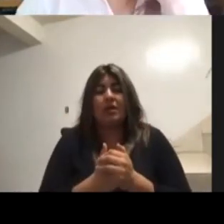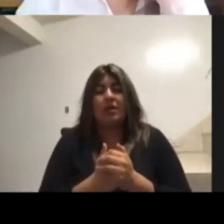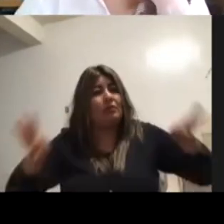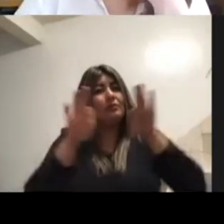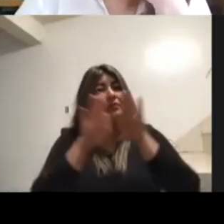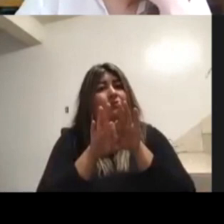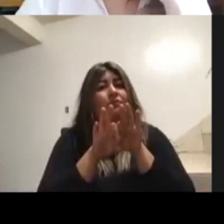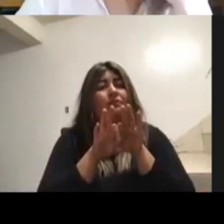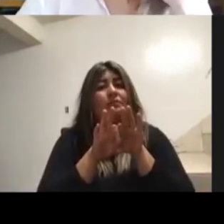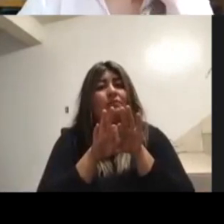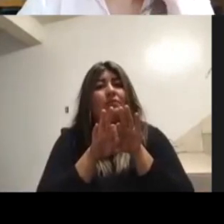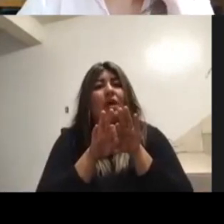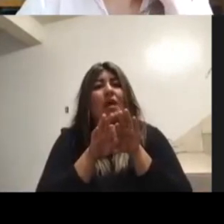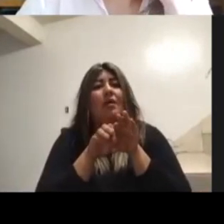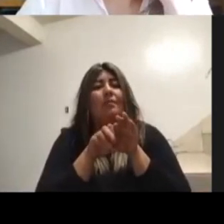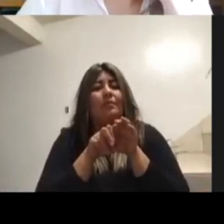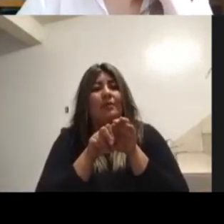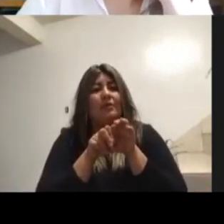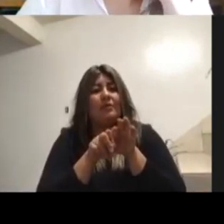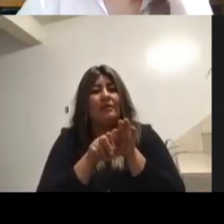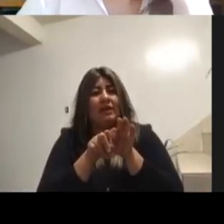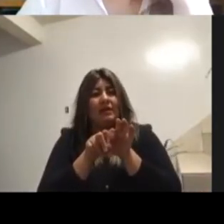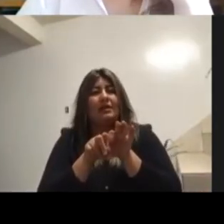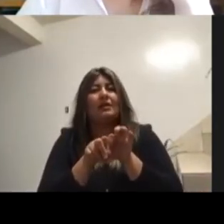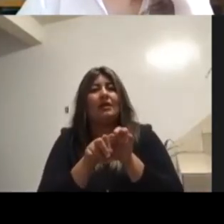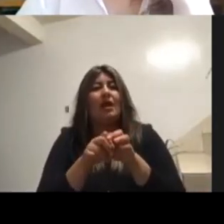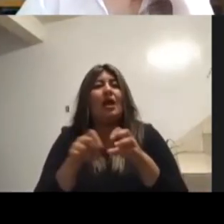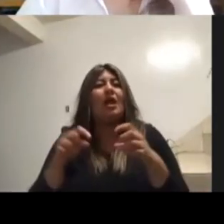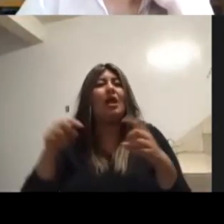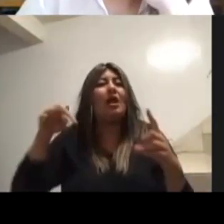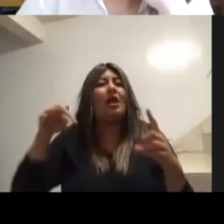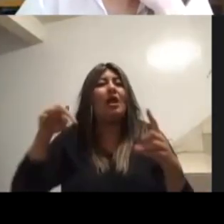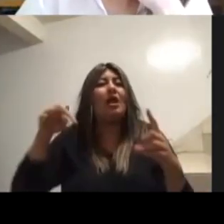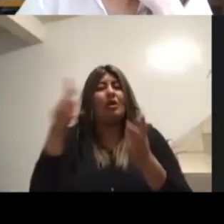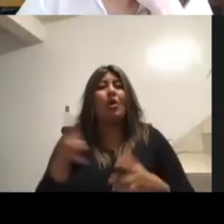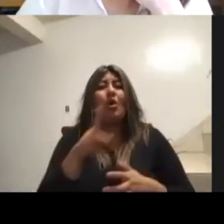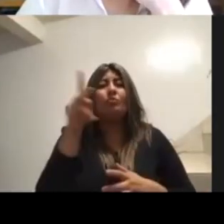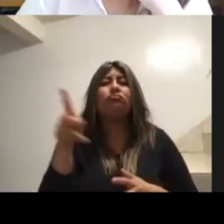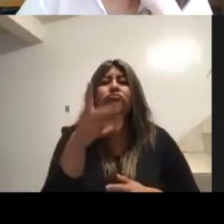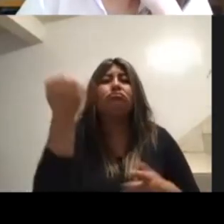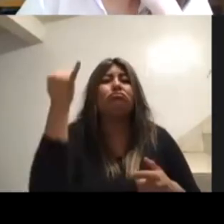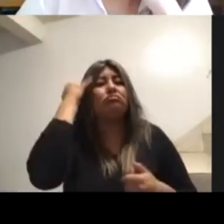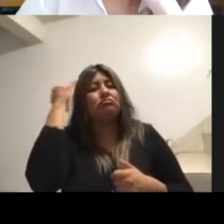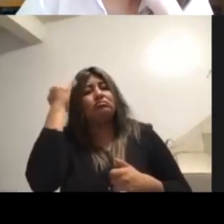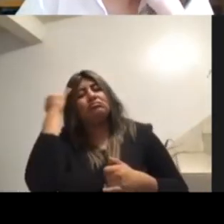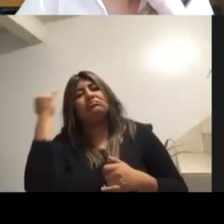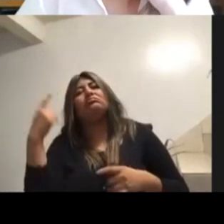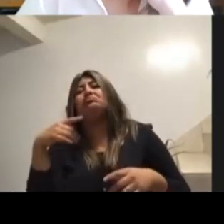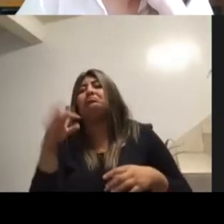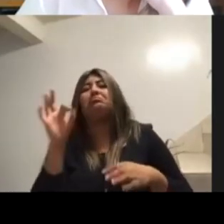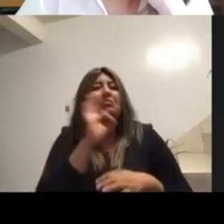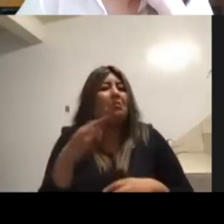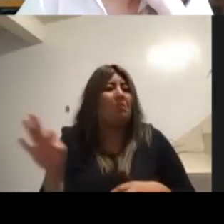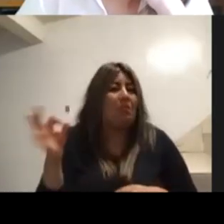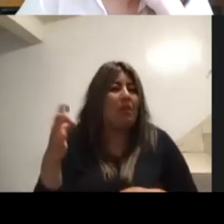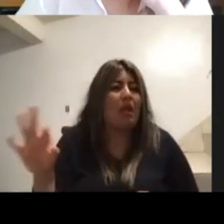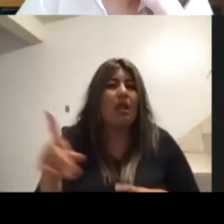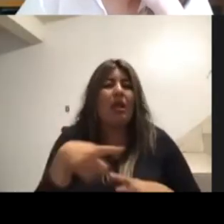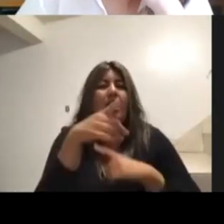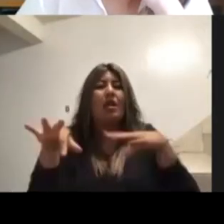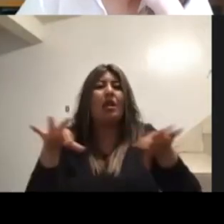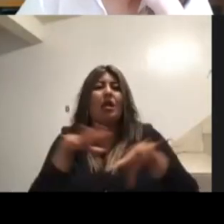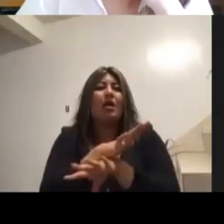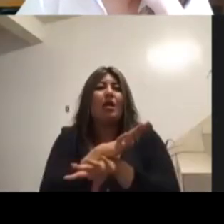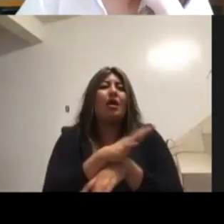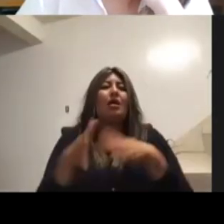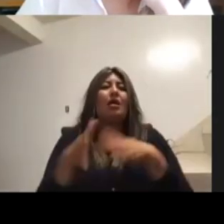pueblos indígenas para tener una educación propia. Y quizás también por allí habría que caminar en algún sentido. En